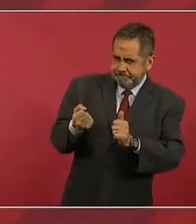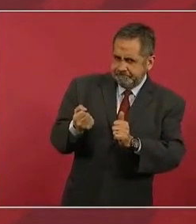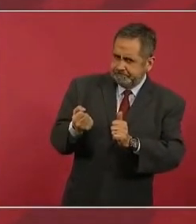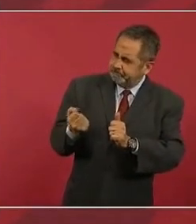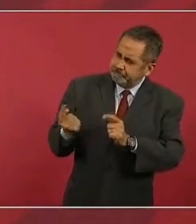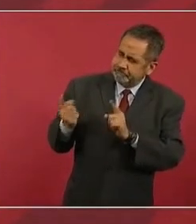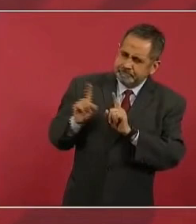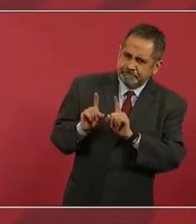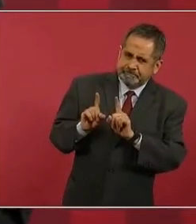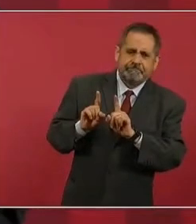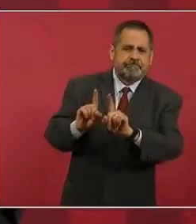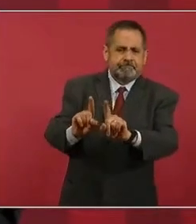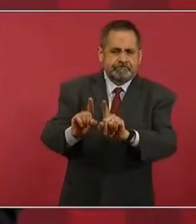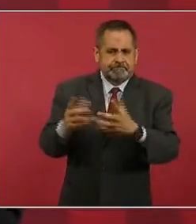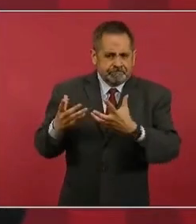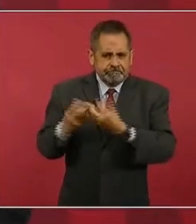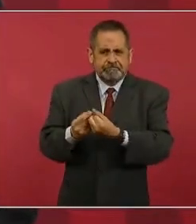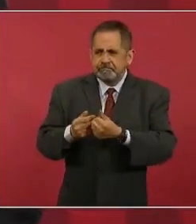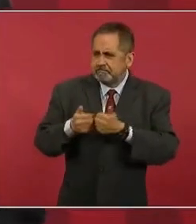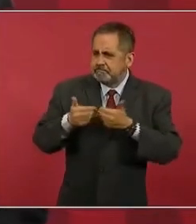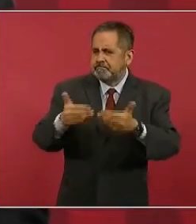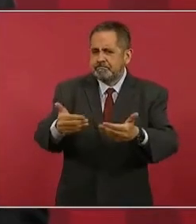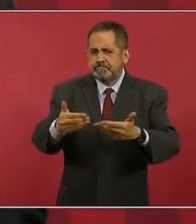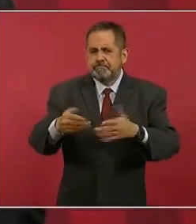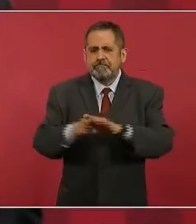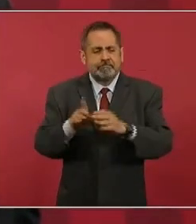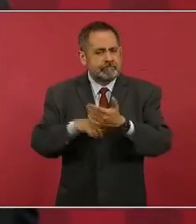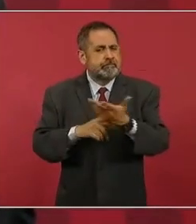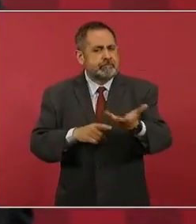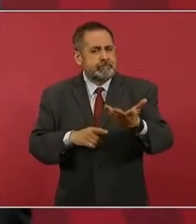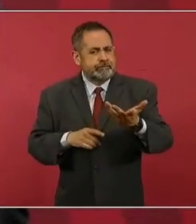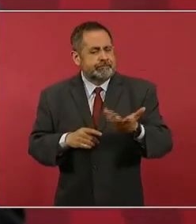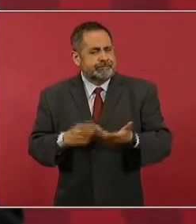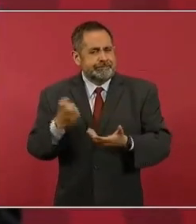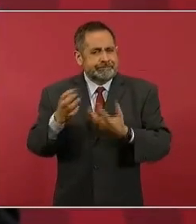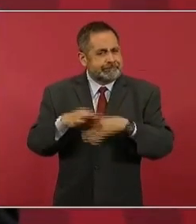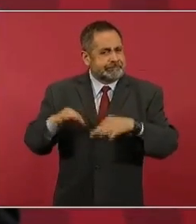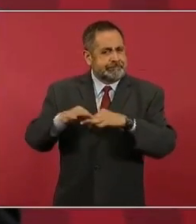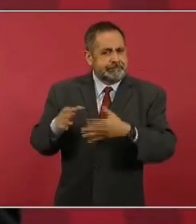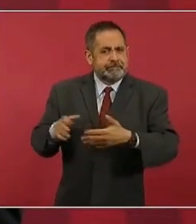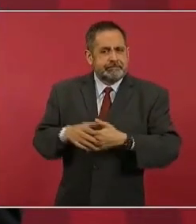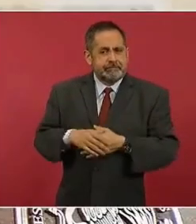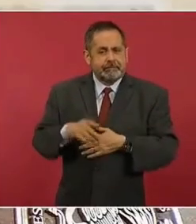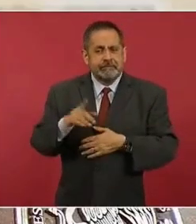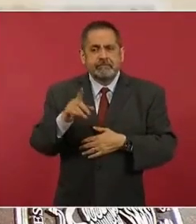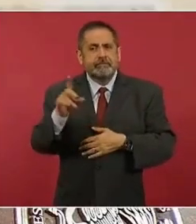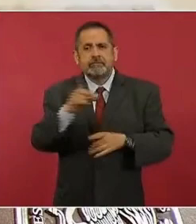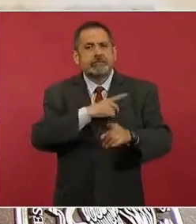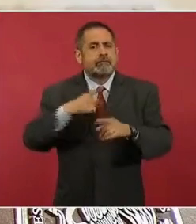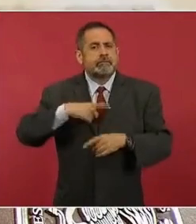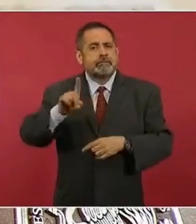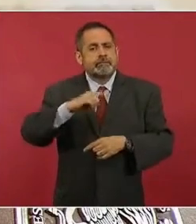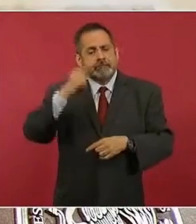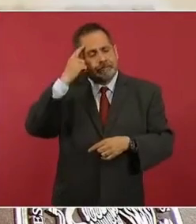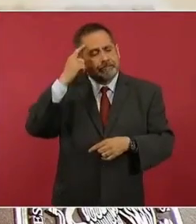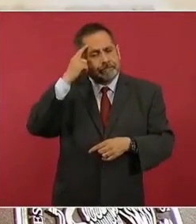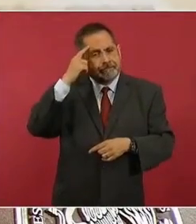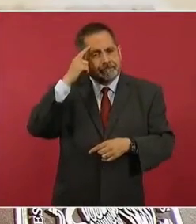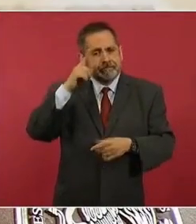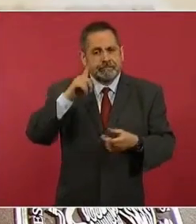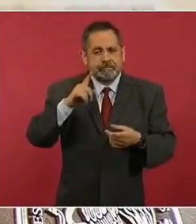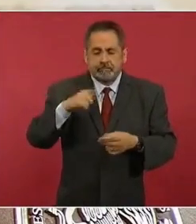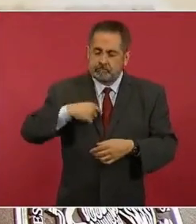y caminemos todos juntos, que no estemos pensando que la felicidad, como siempre